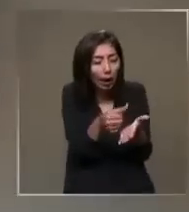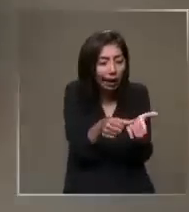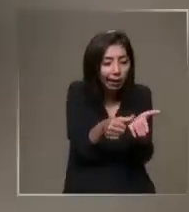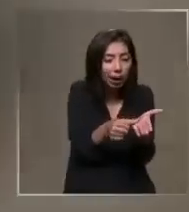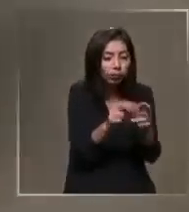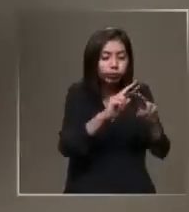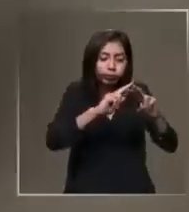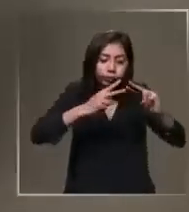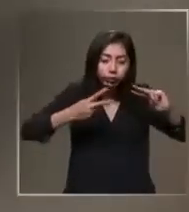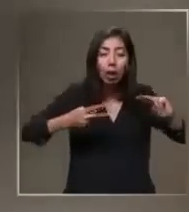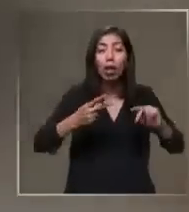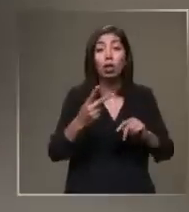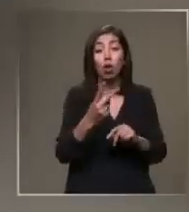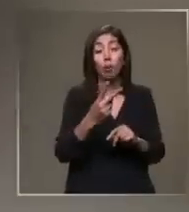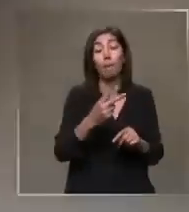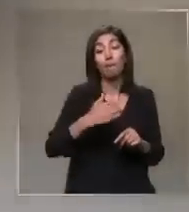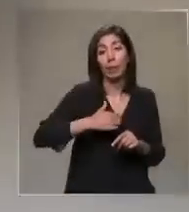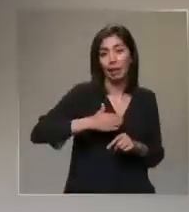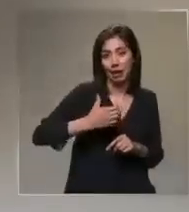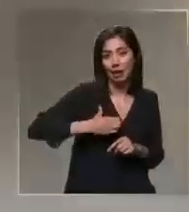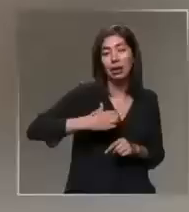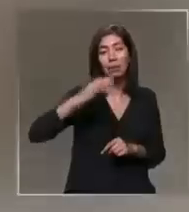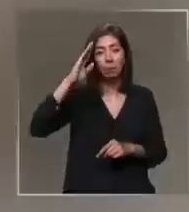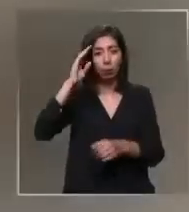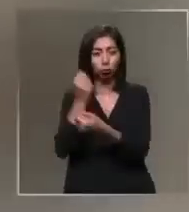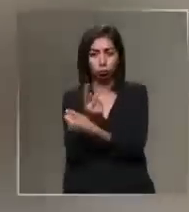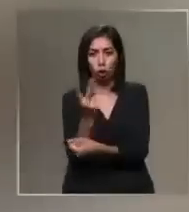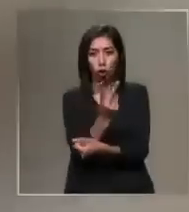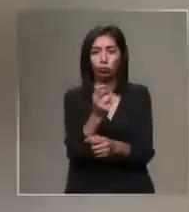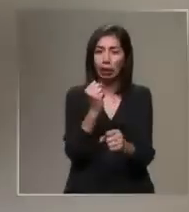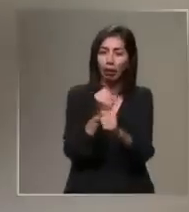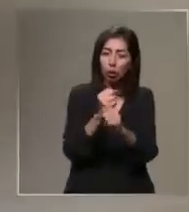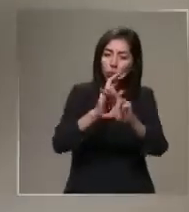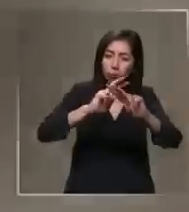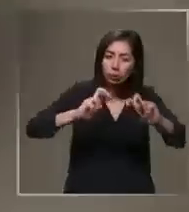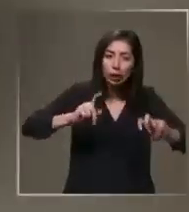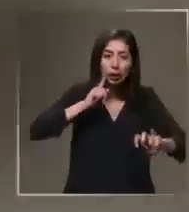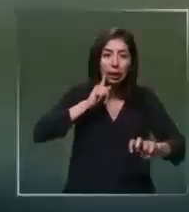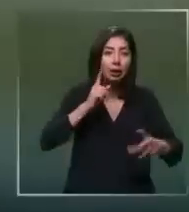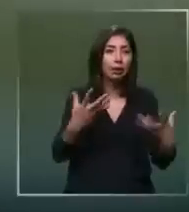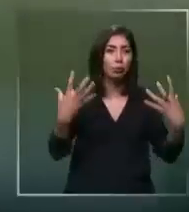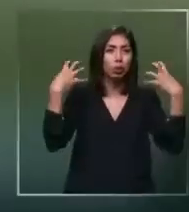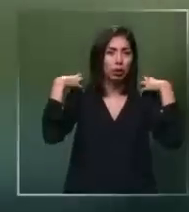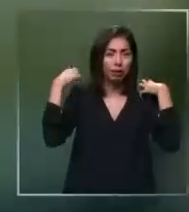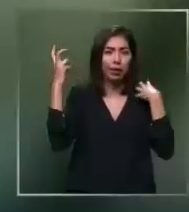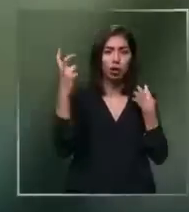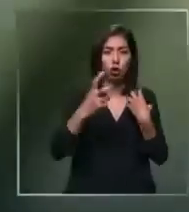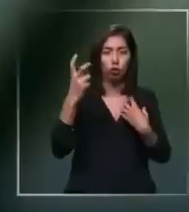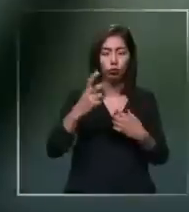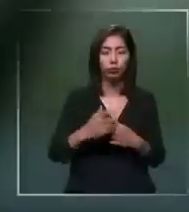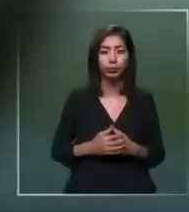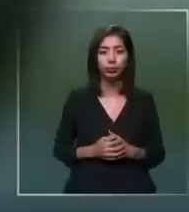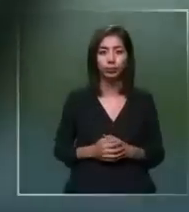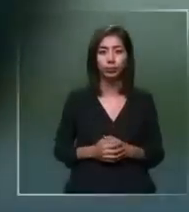ardua que tiene ambas policías, trabajando para establecer quiénes están detrás del que sería el robo del milenio.